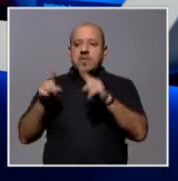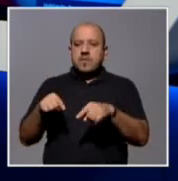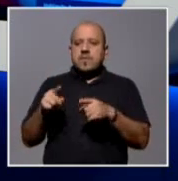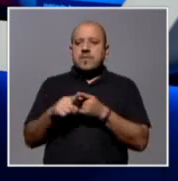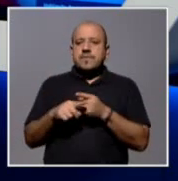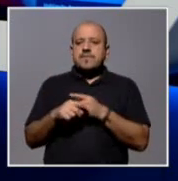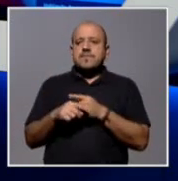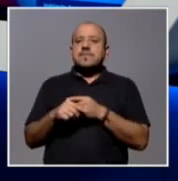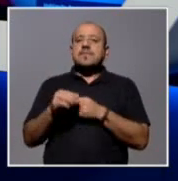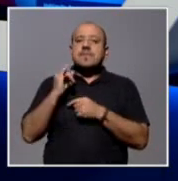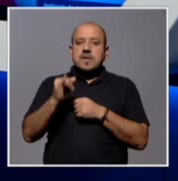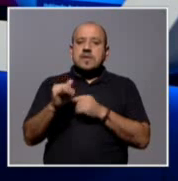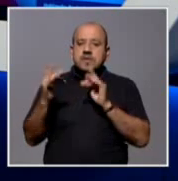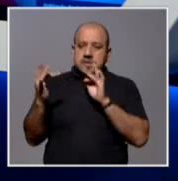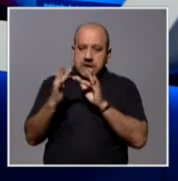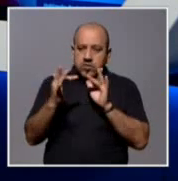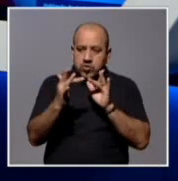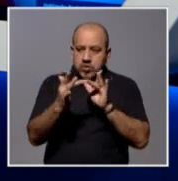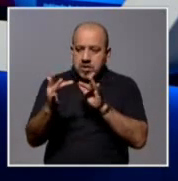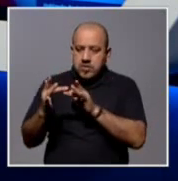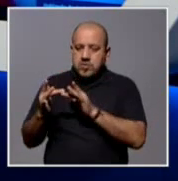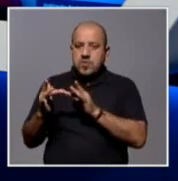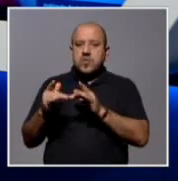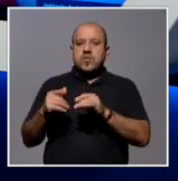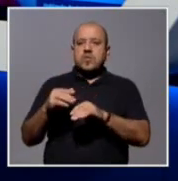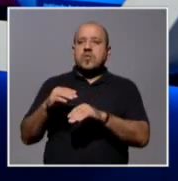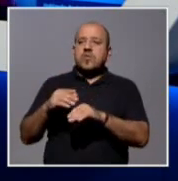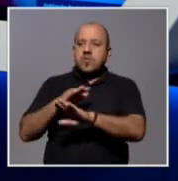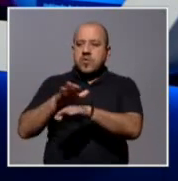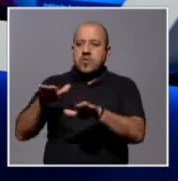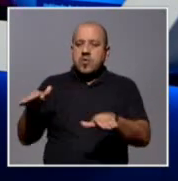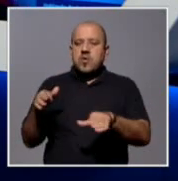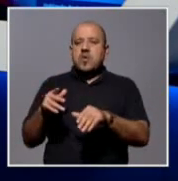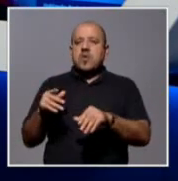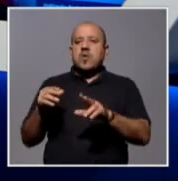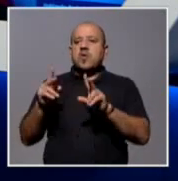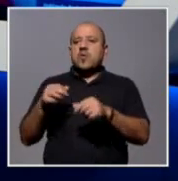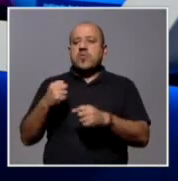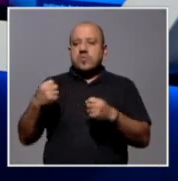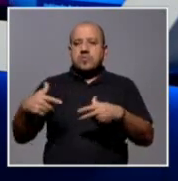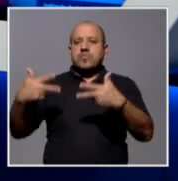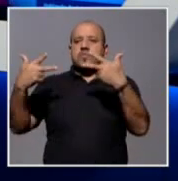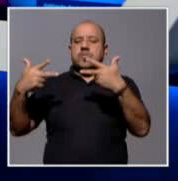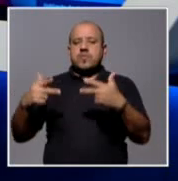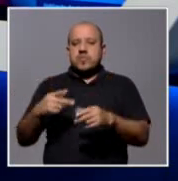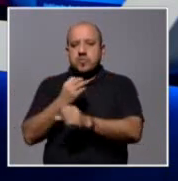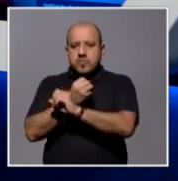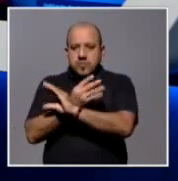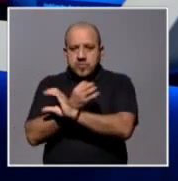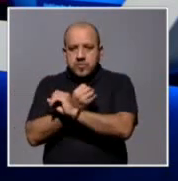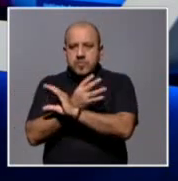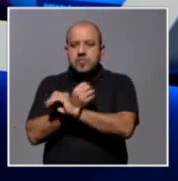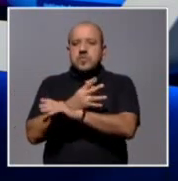nos mantuvimos en contacto con los chicos mediante programas virtuales,